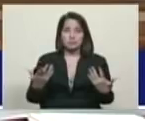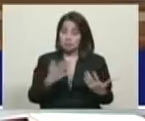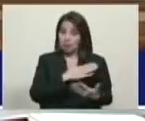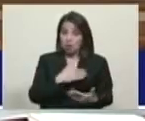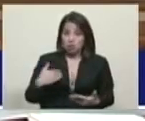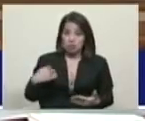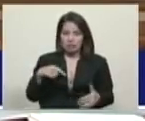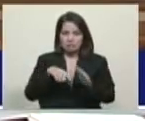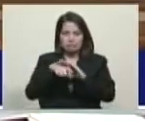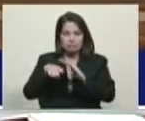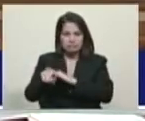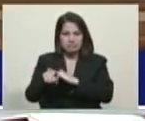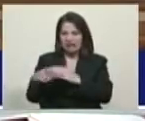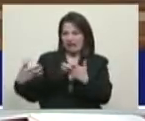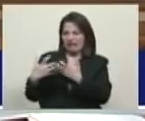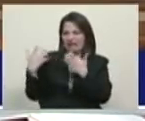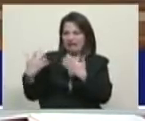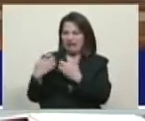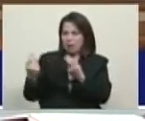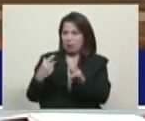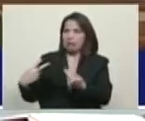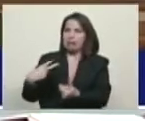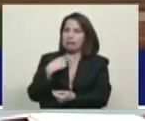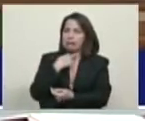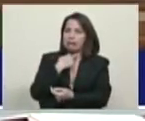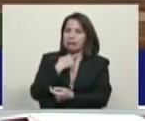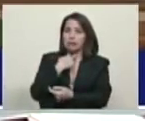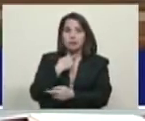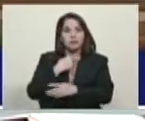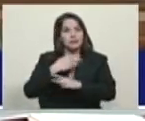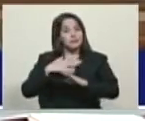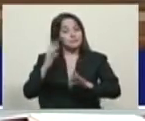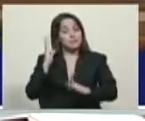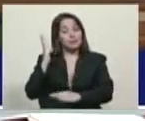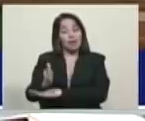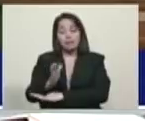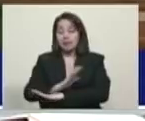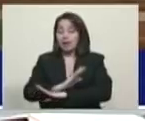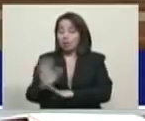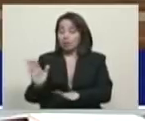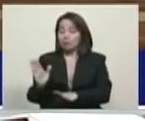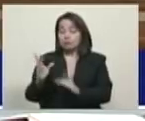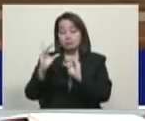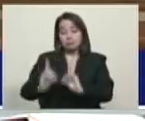seguir incorporado en la guerra económica, tendremos que tomar decisiones